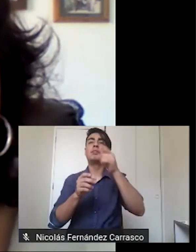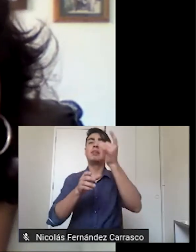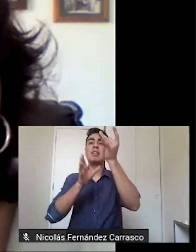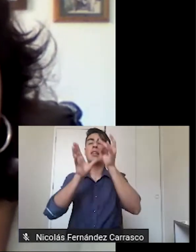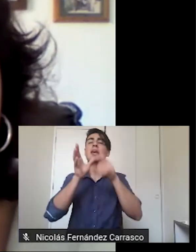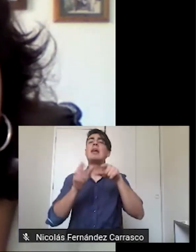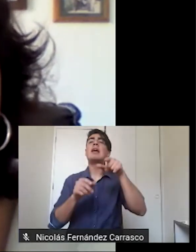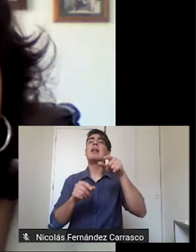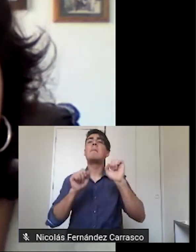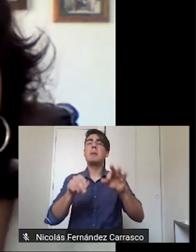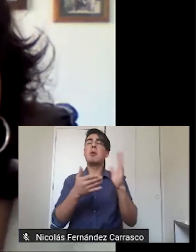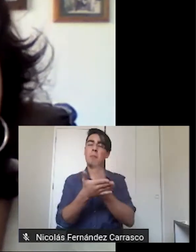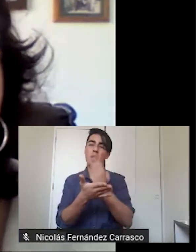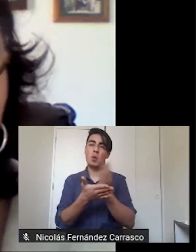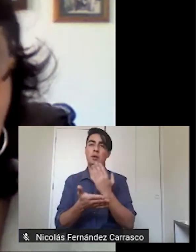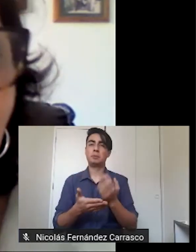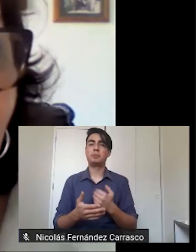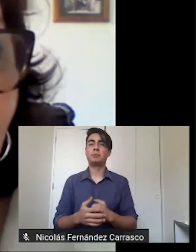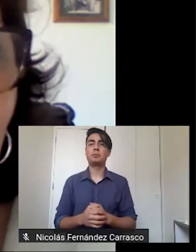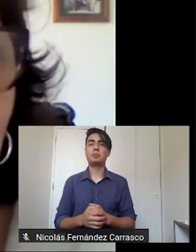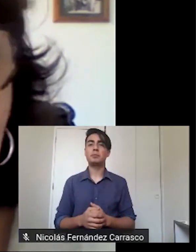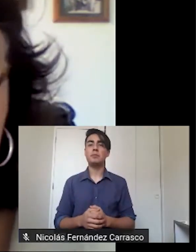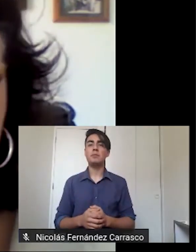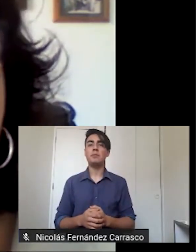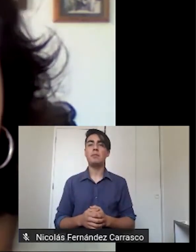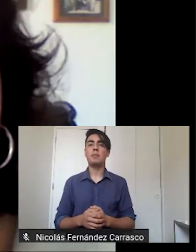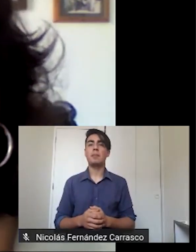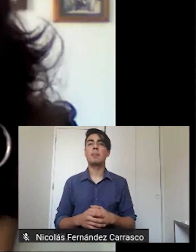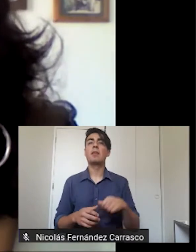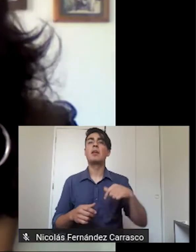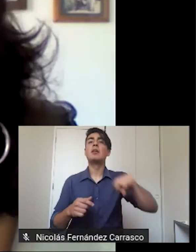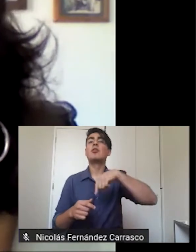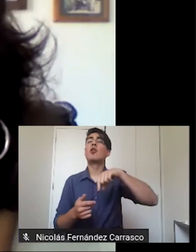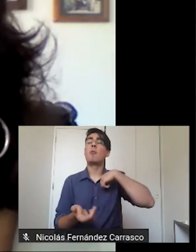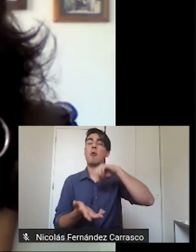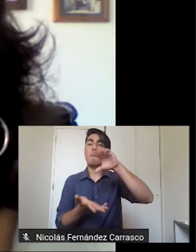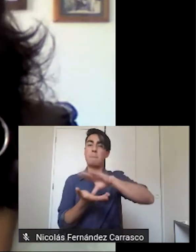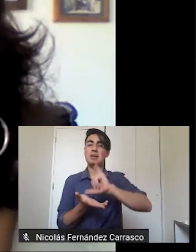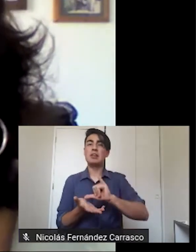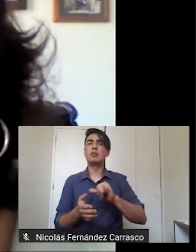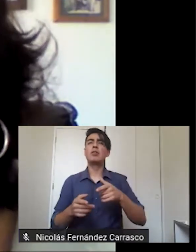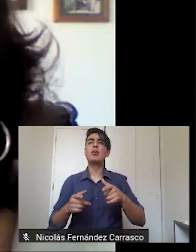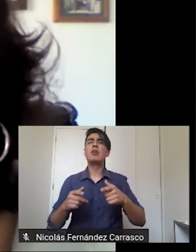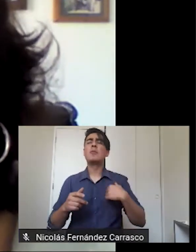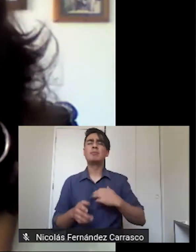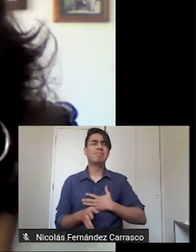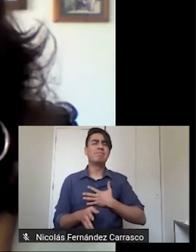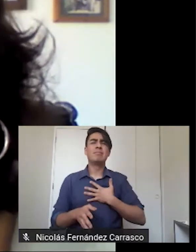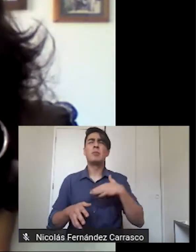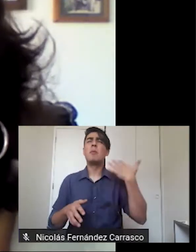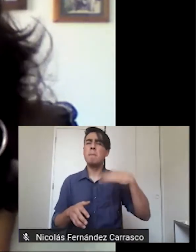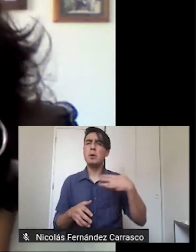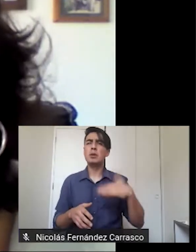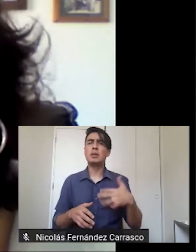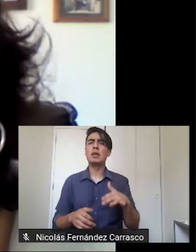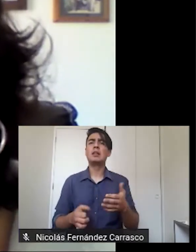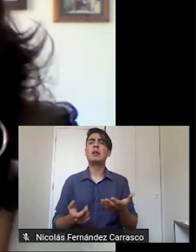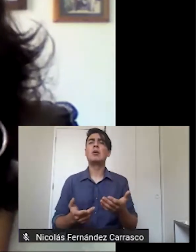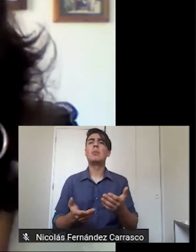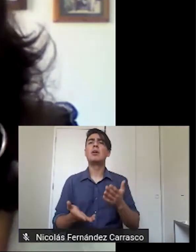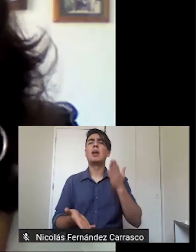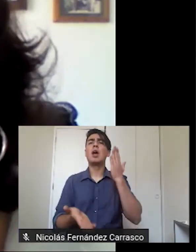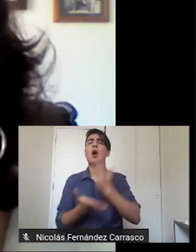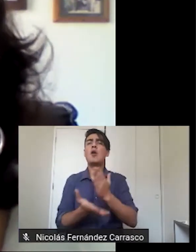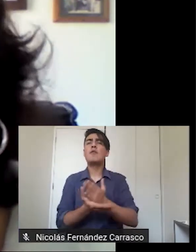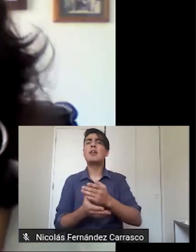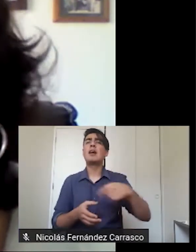continuar entonces. Este momento nosotros como país experimentamos un momento importante y obliga a la docencia